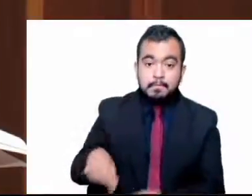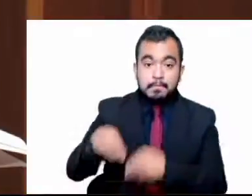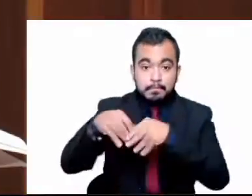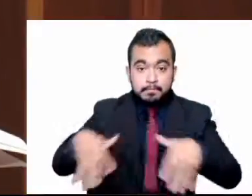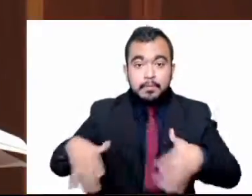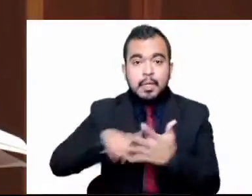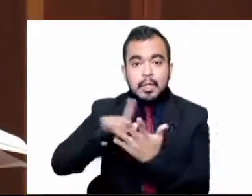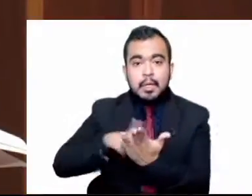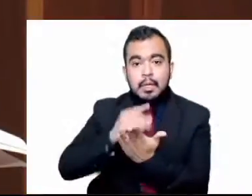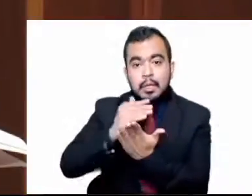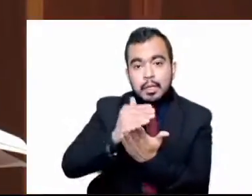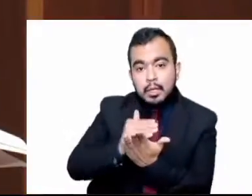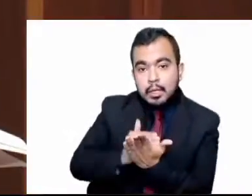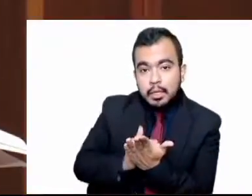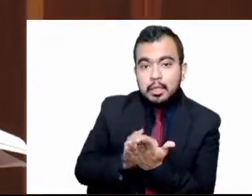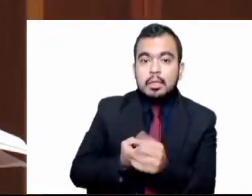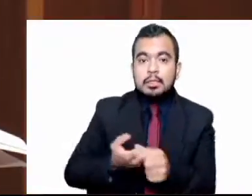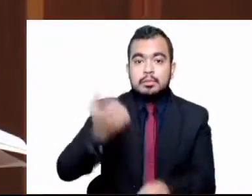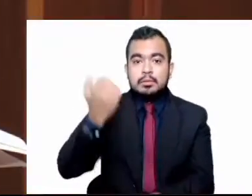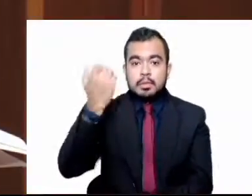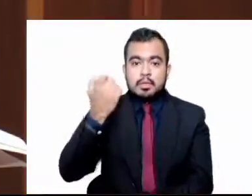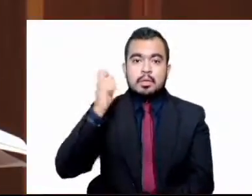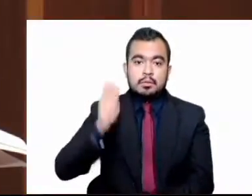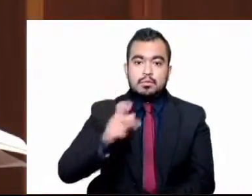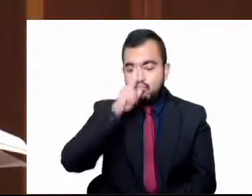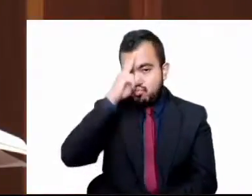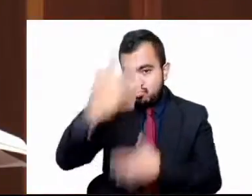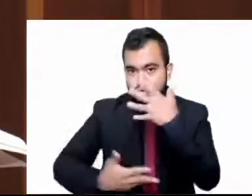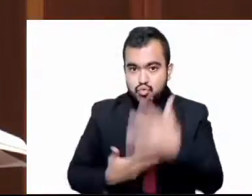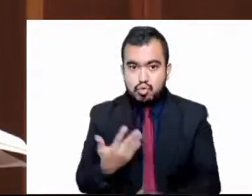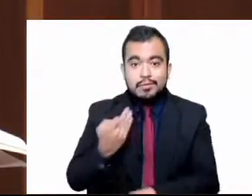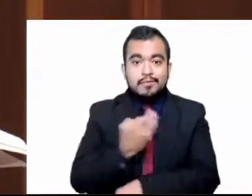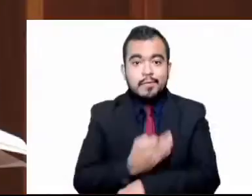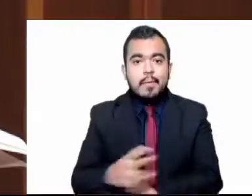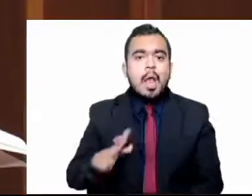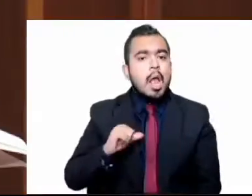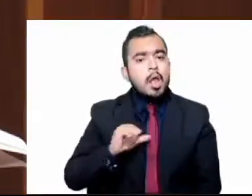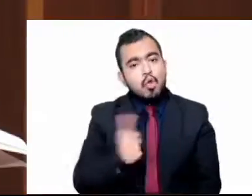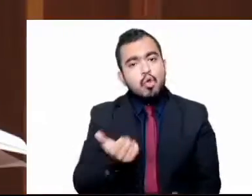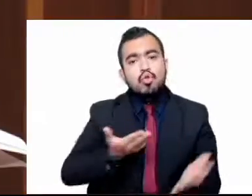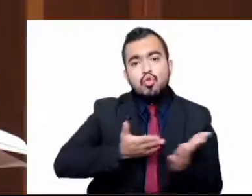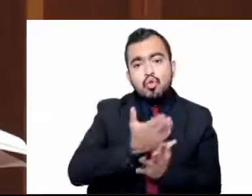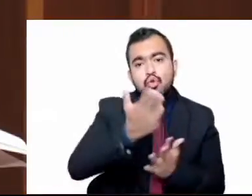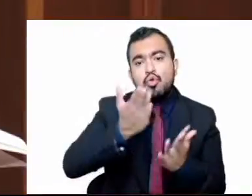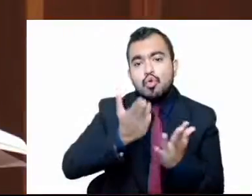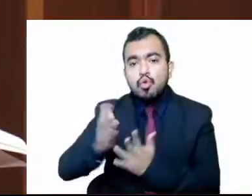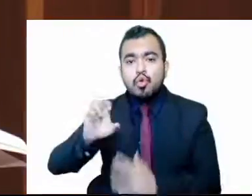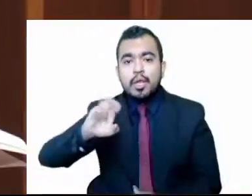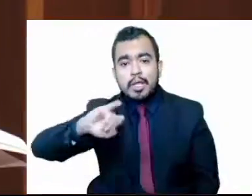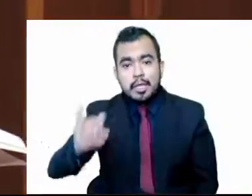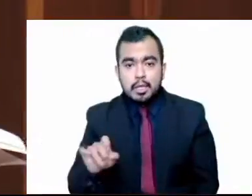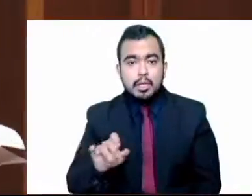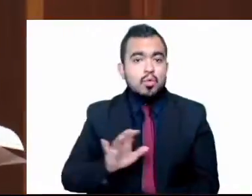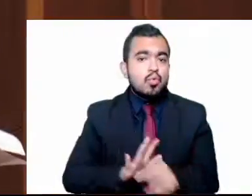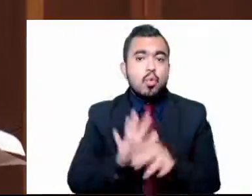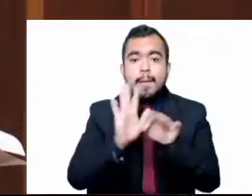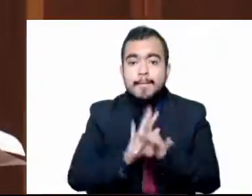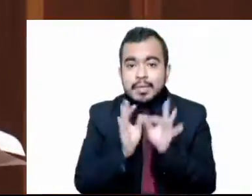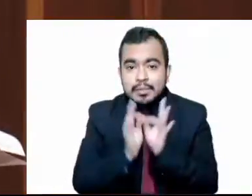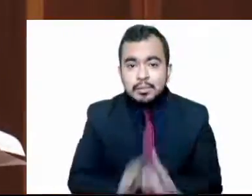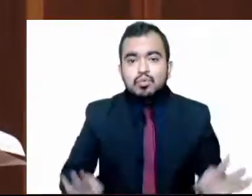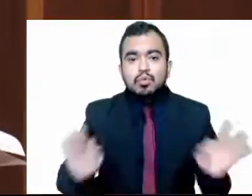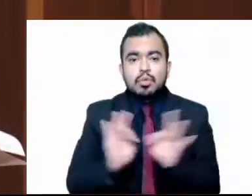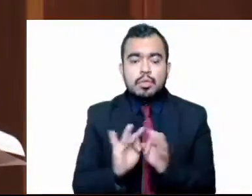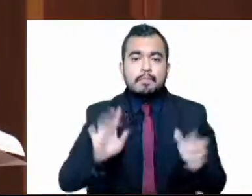la violencia familiar también tiene otros ejes, y entre los más importantes se encuentran los siguientes. Primero,